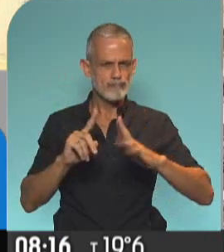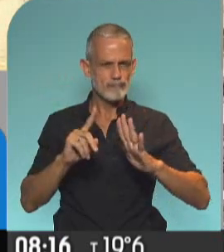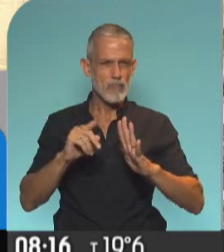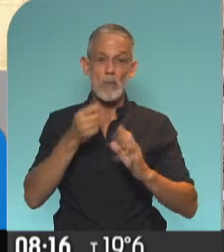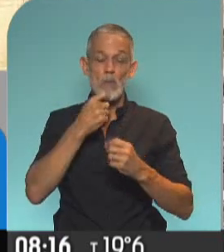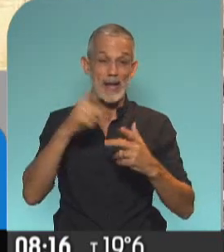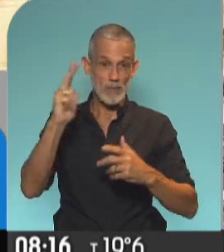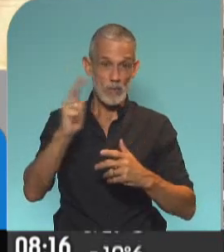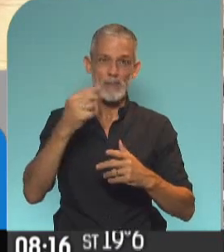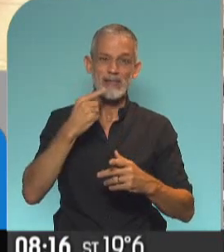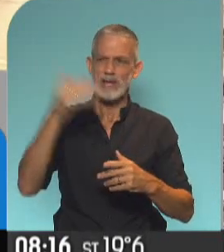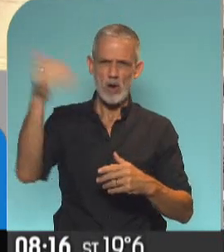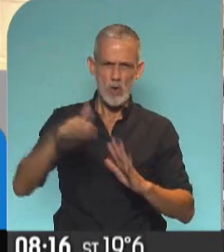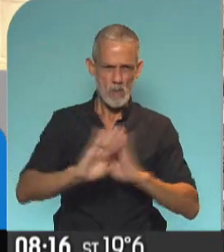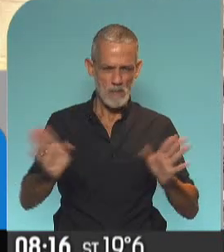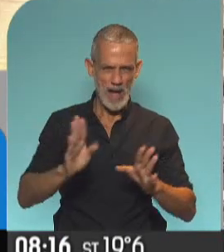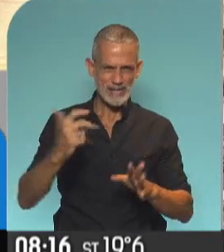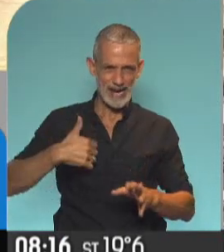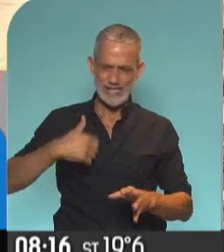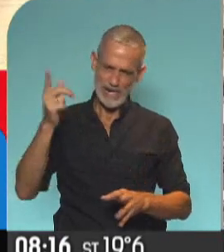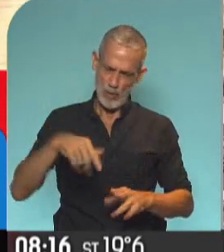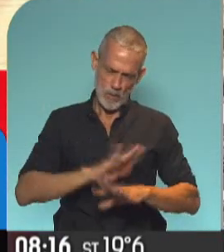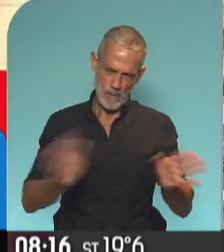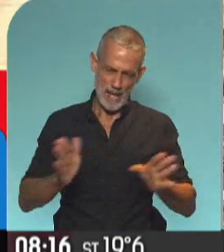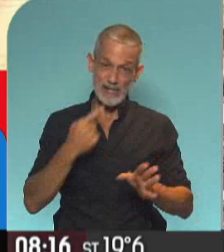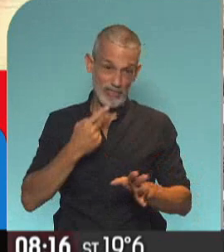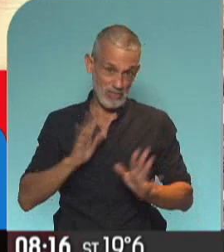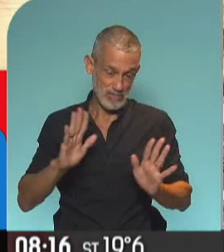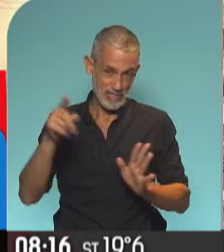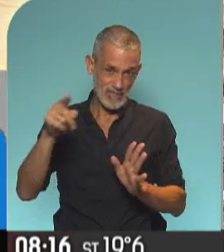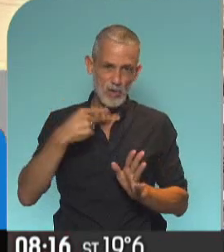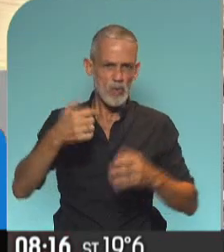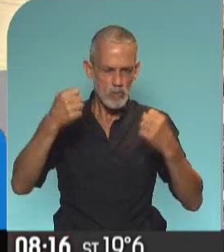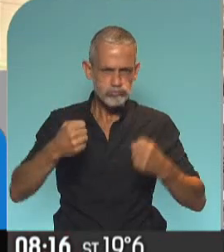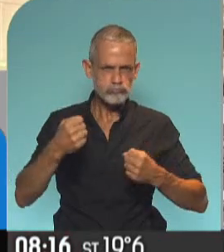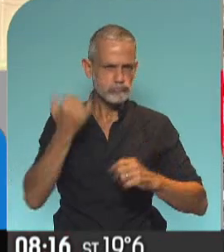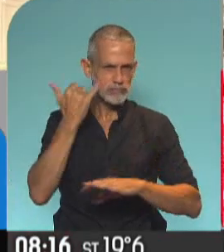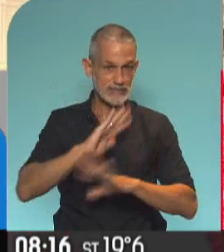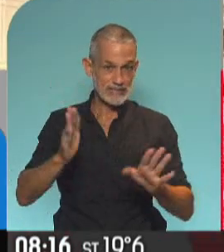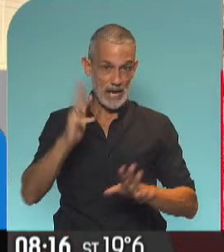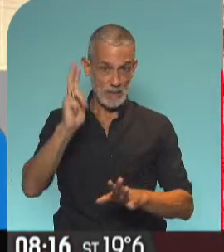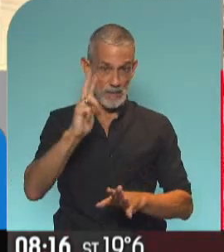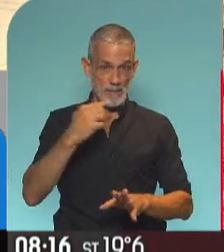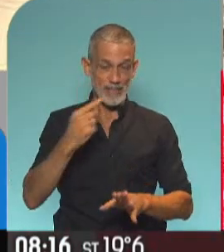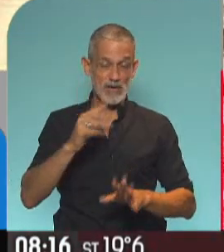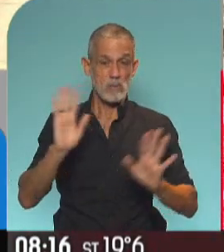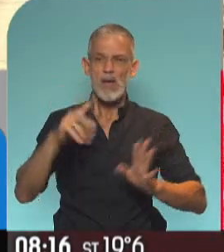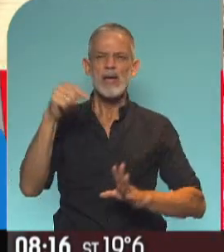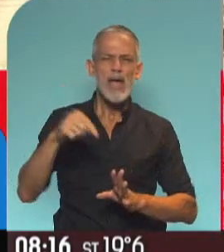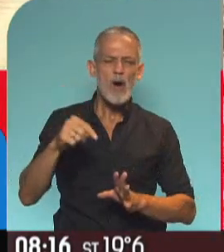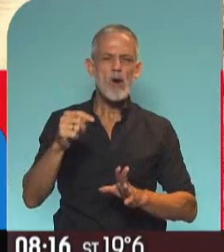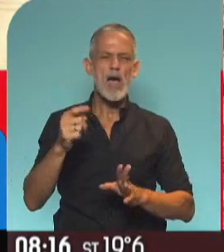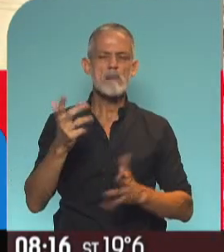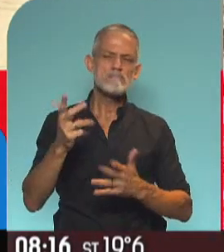ejemplo, él decía que no va a volver a la Argentina, que no vuelve a la Argentina, lo aseguró, lo afirmó. Y estas proezas que está realizando no